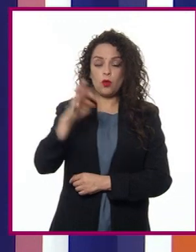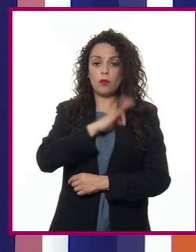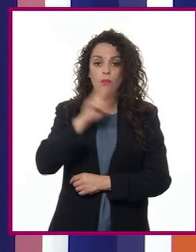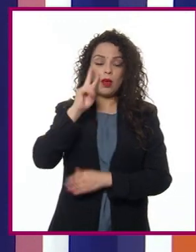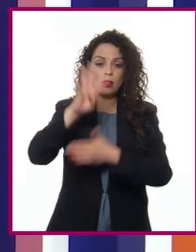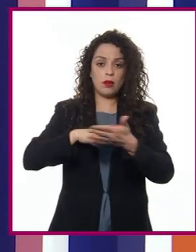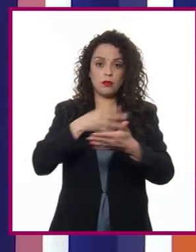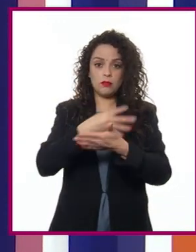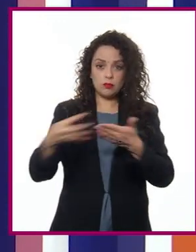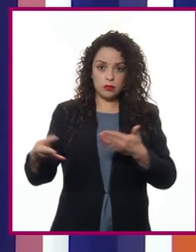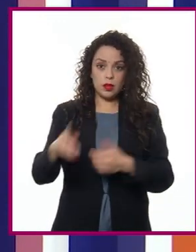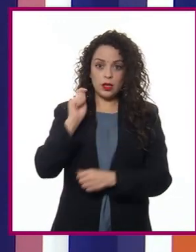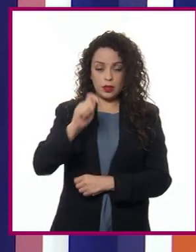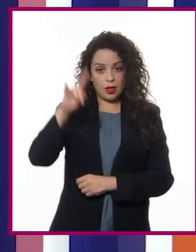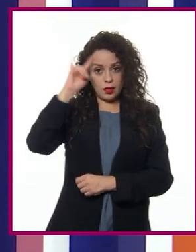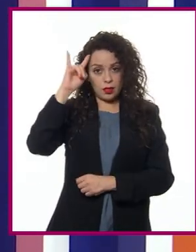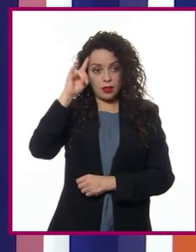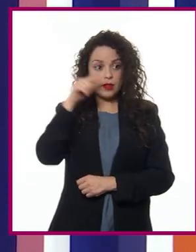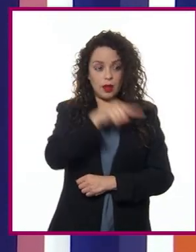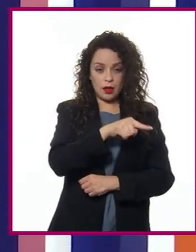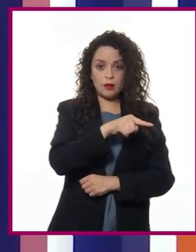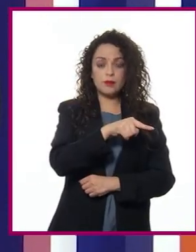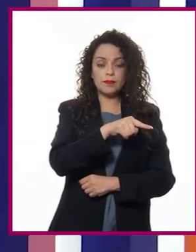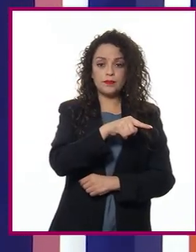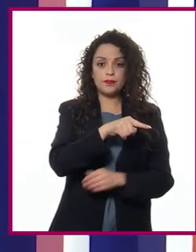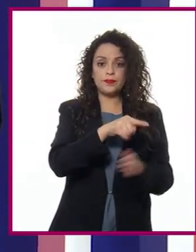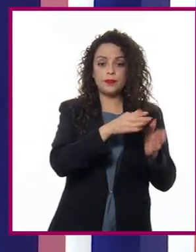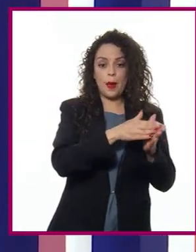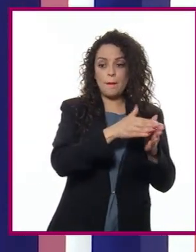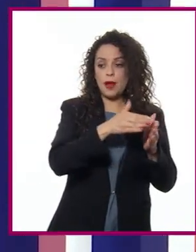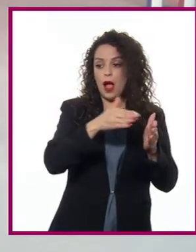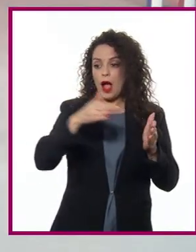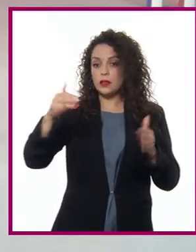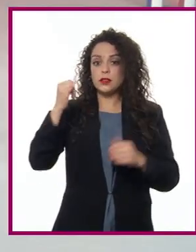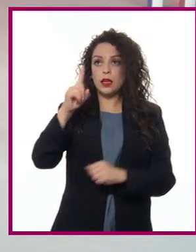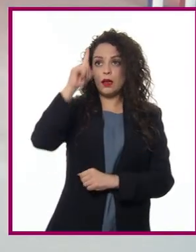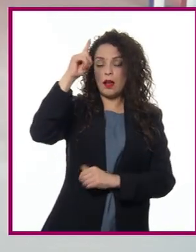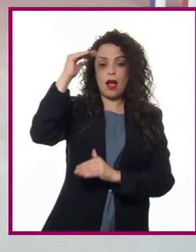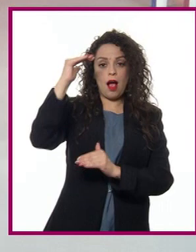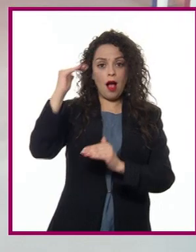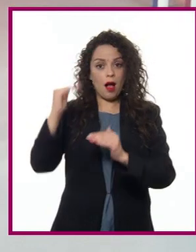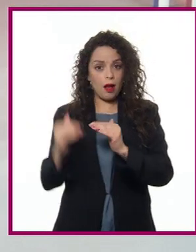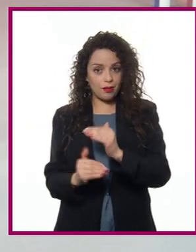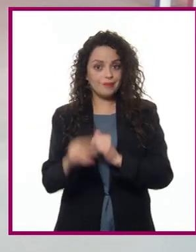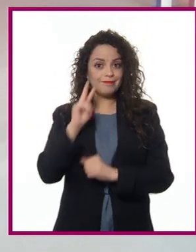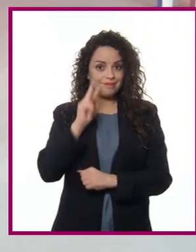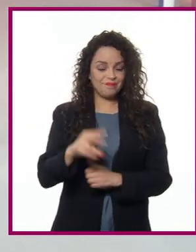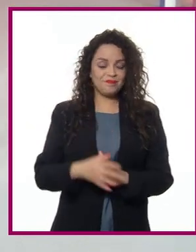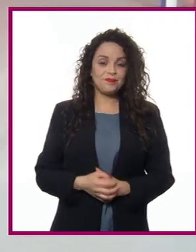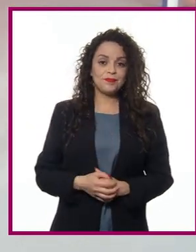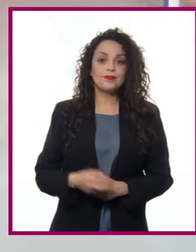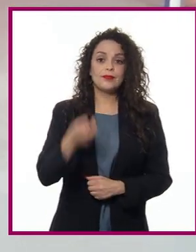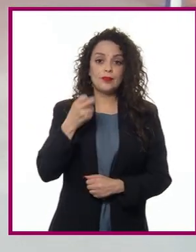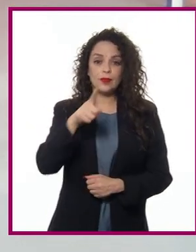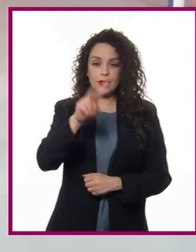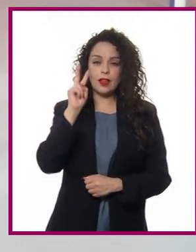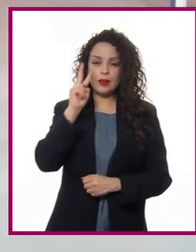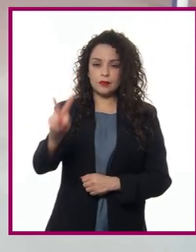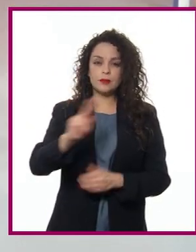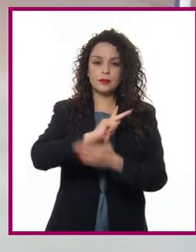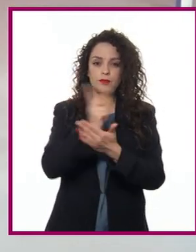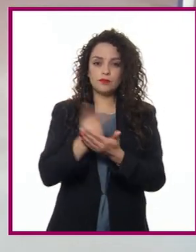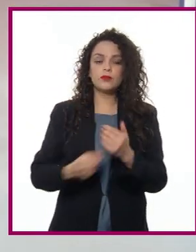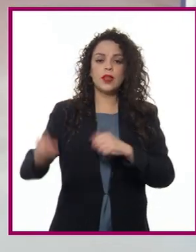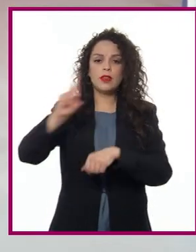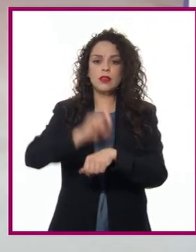cómo aumenta de izquierda a derecha y de abajo hacia arriba. Les sugerimos que observen la sesión del día